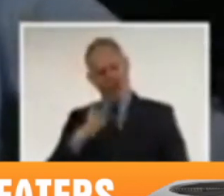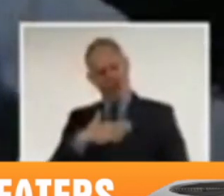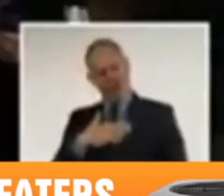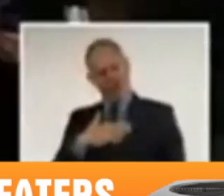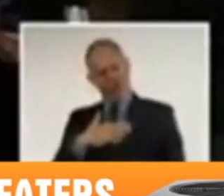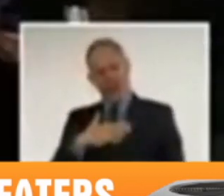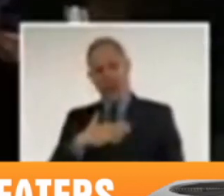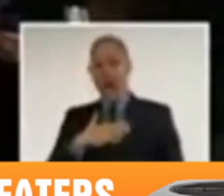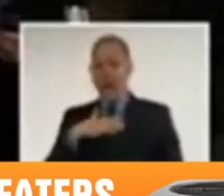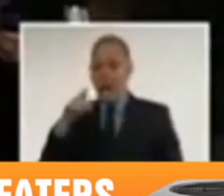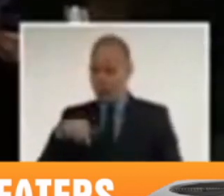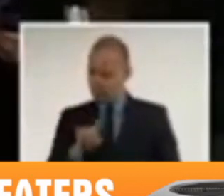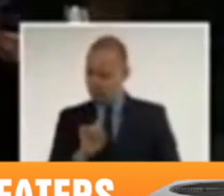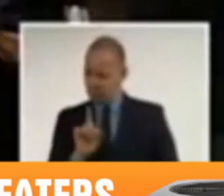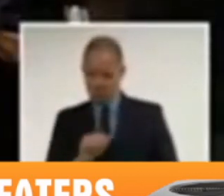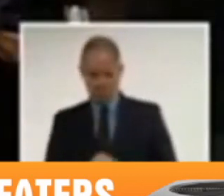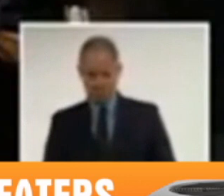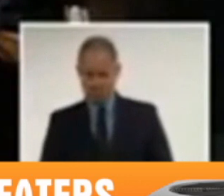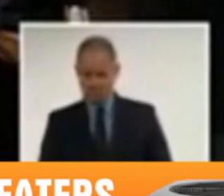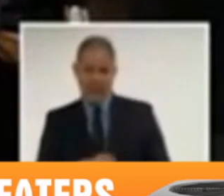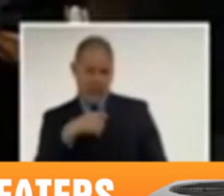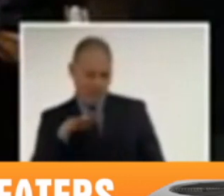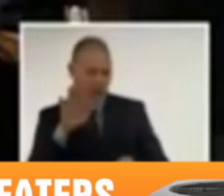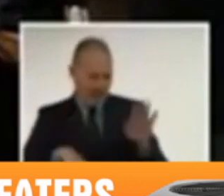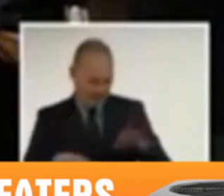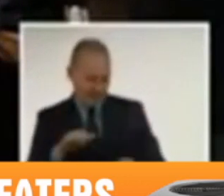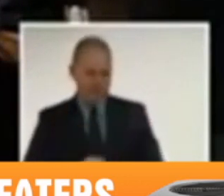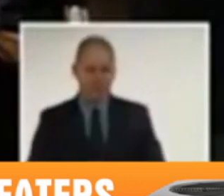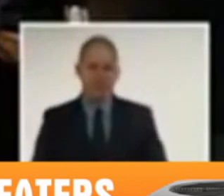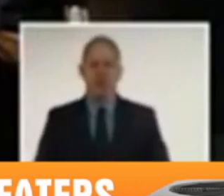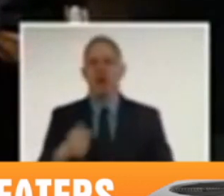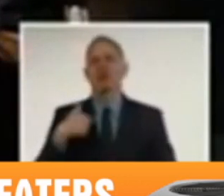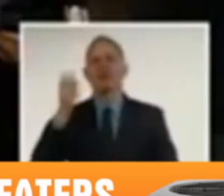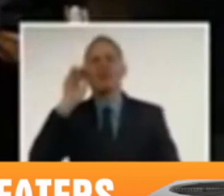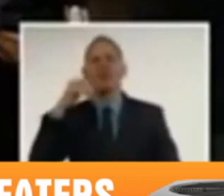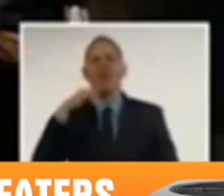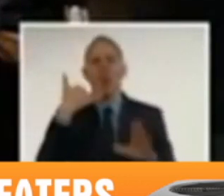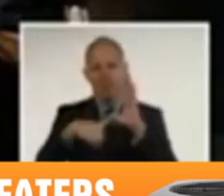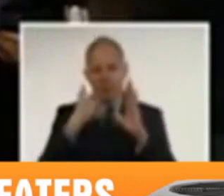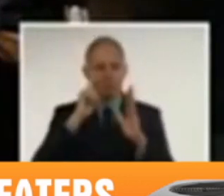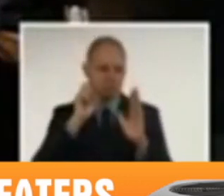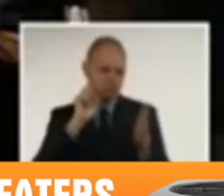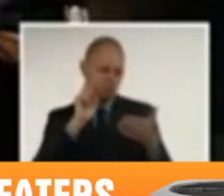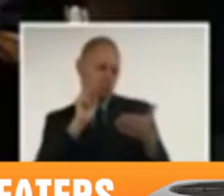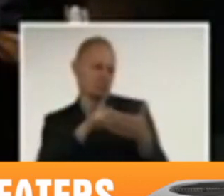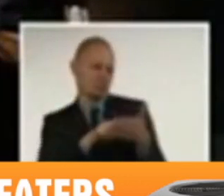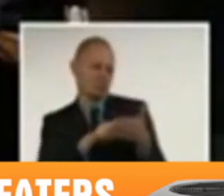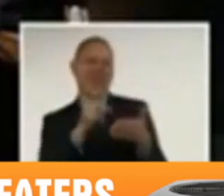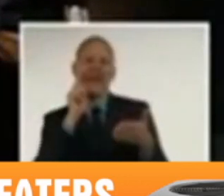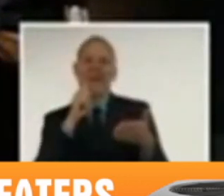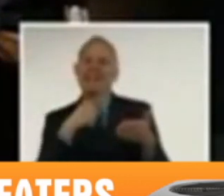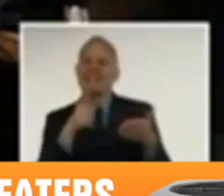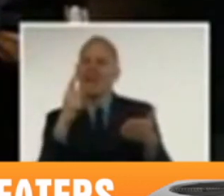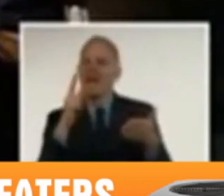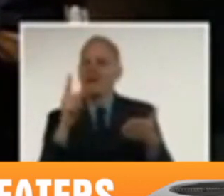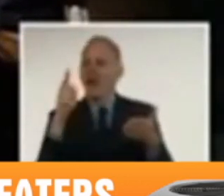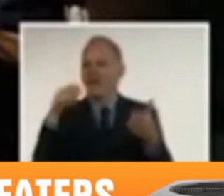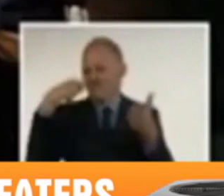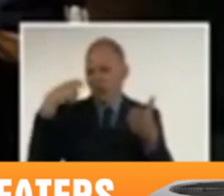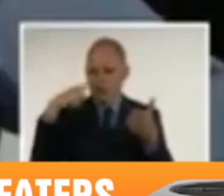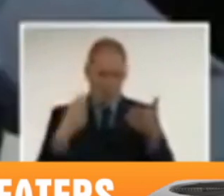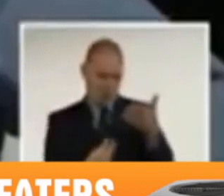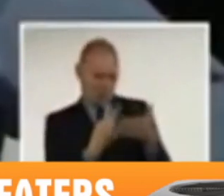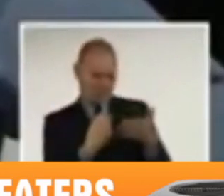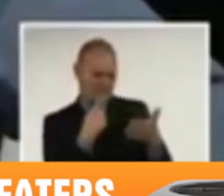y hay muchísimos estados en tono de chiste que comparten mis estudiantes que la matriz Central es que terrible